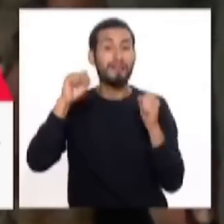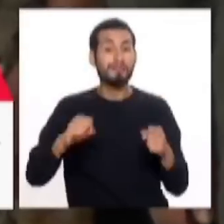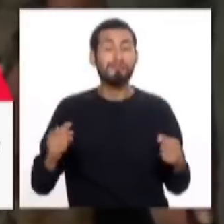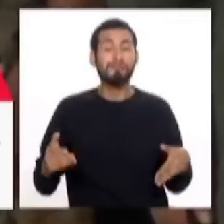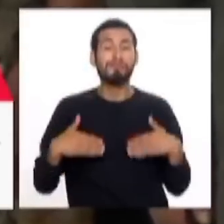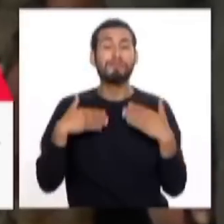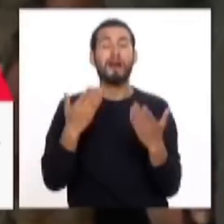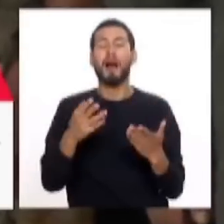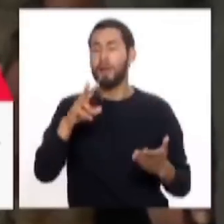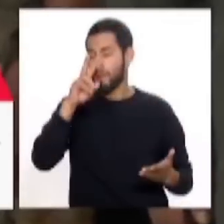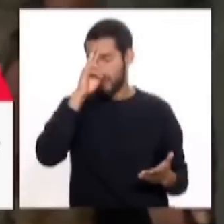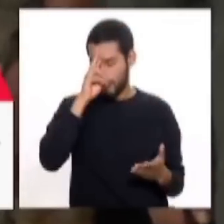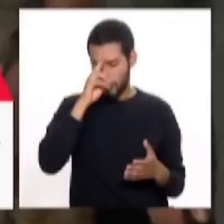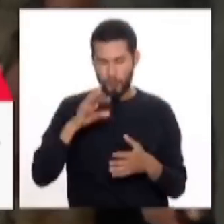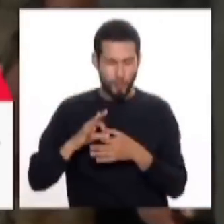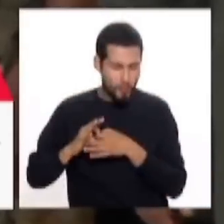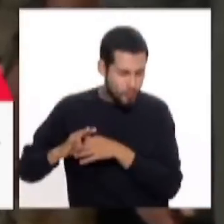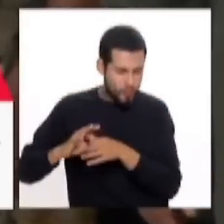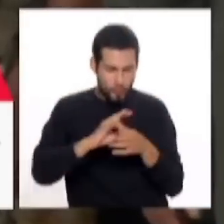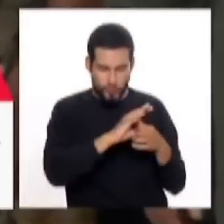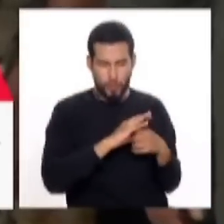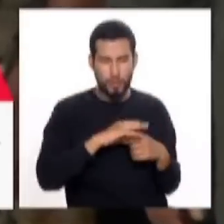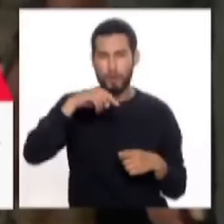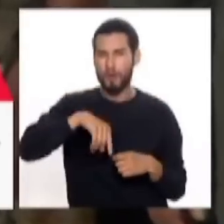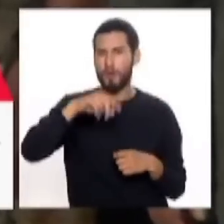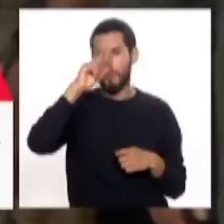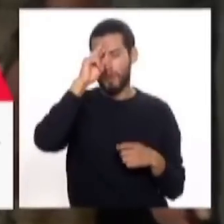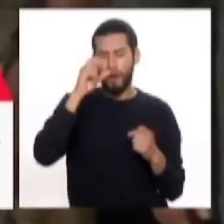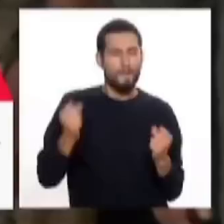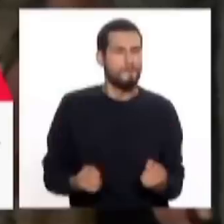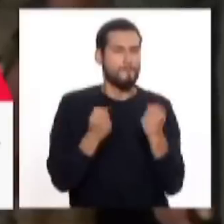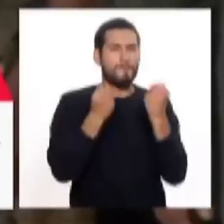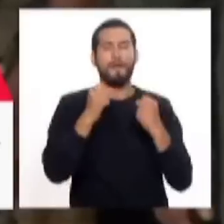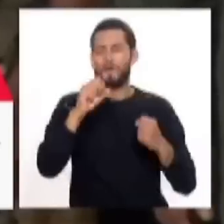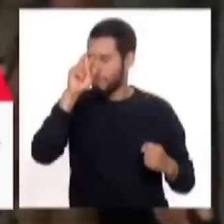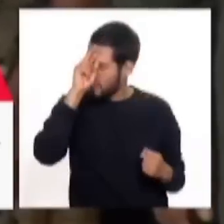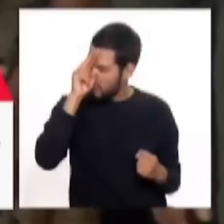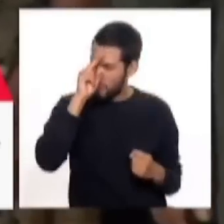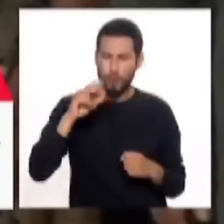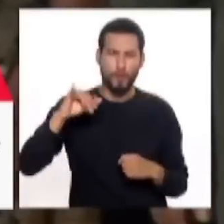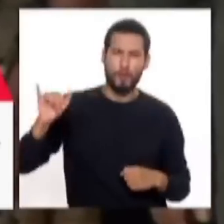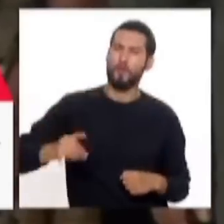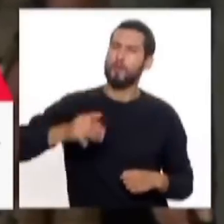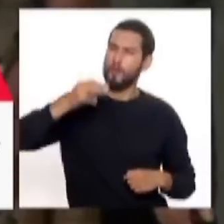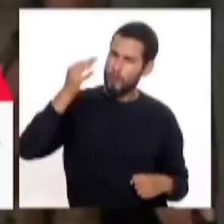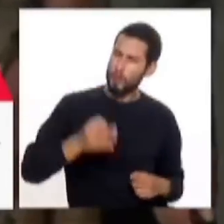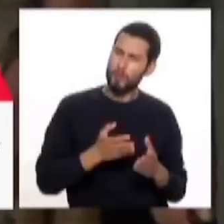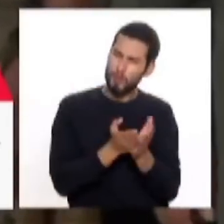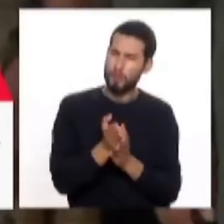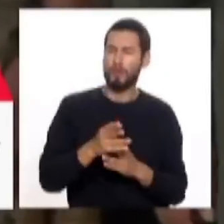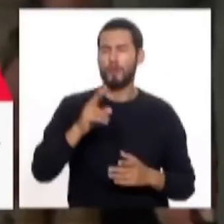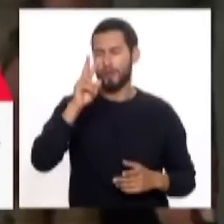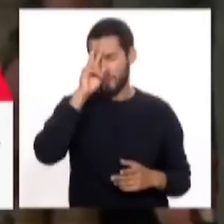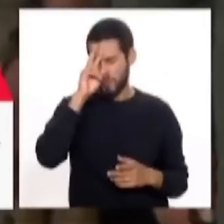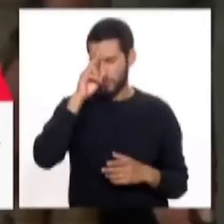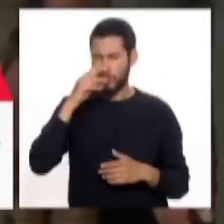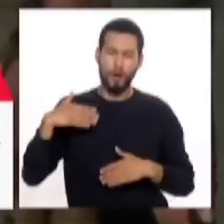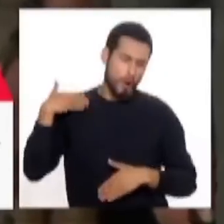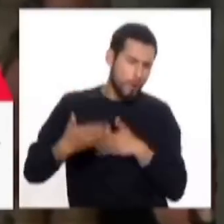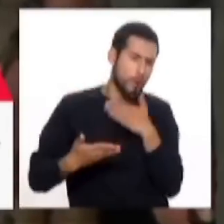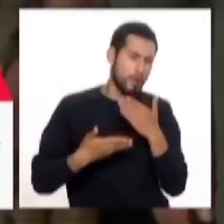Perú unido, un Perú fuerte, un Perú justo, un Perú solidario